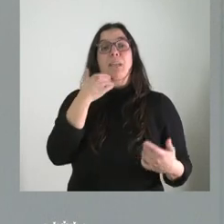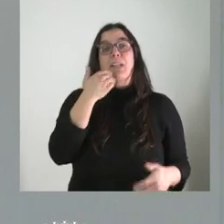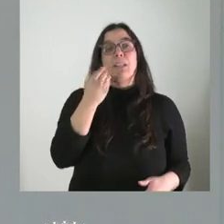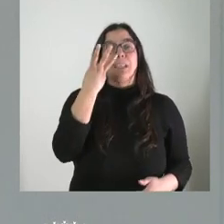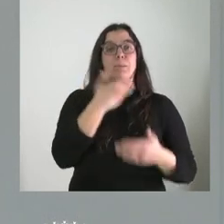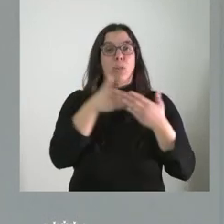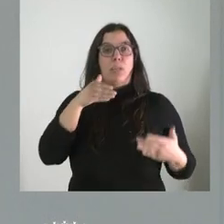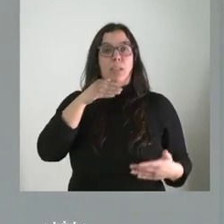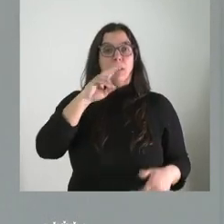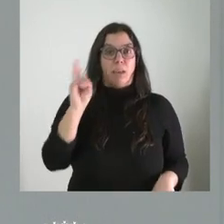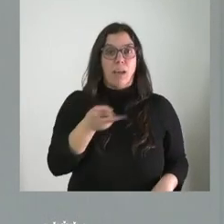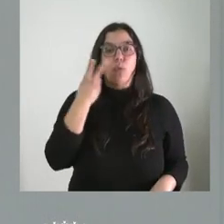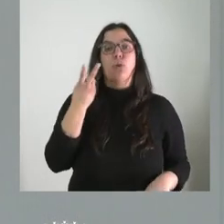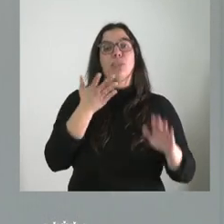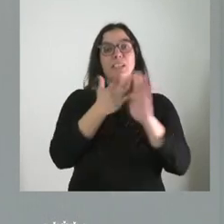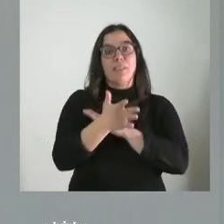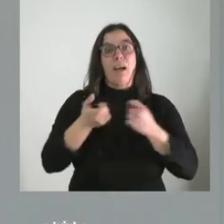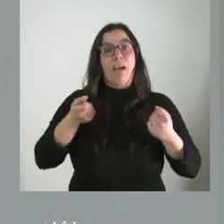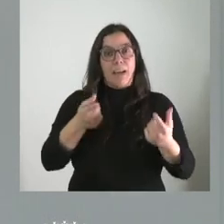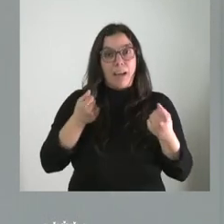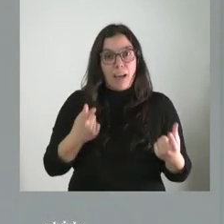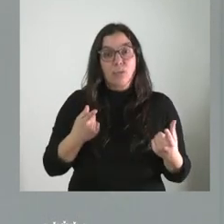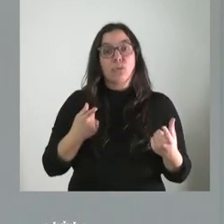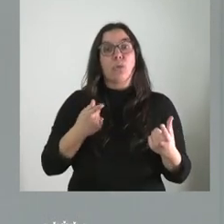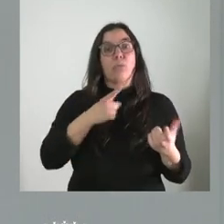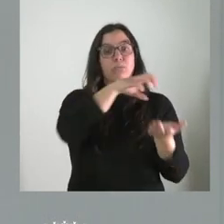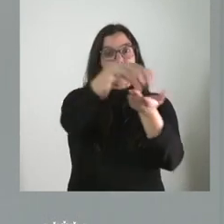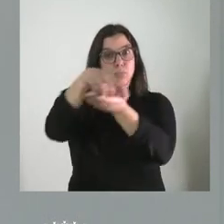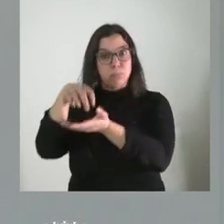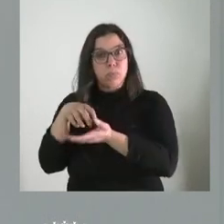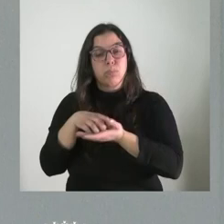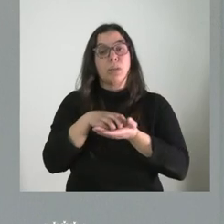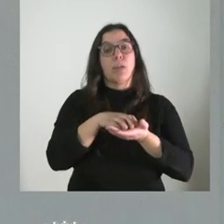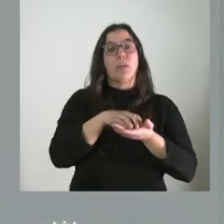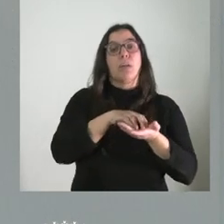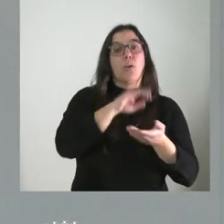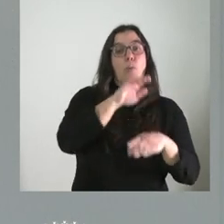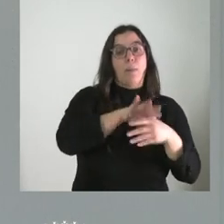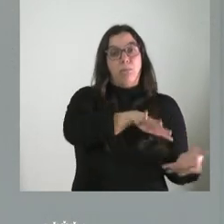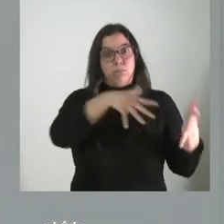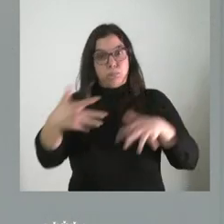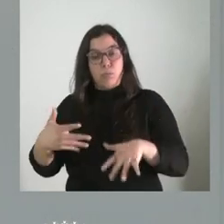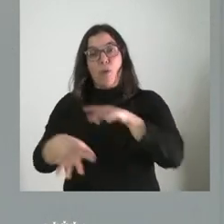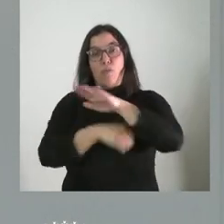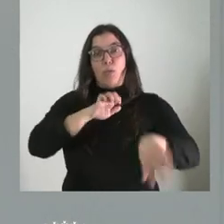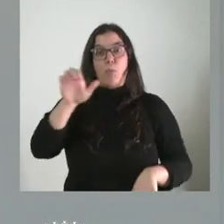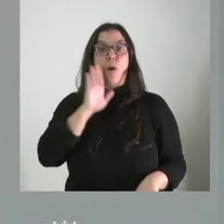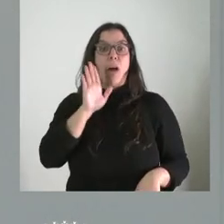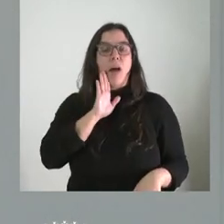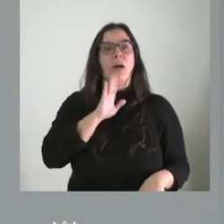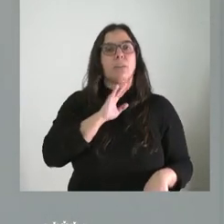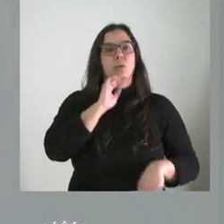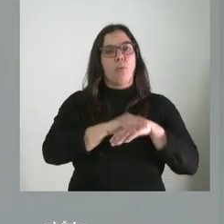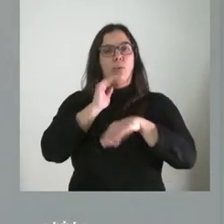y nos viene a determinar la continuidad en el gasto de este tipo de instalaciones y en la ejecución de los fondos europeos de los cuales les he comentado este expediente